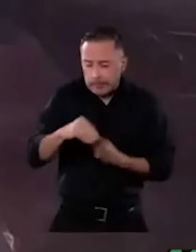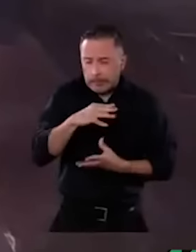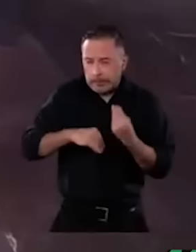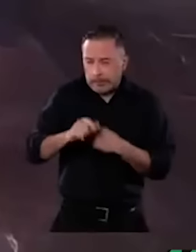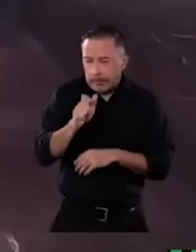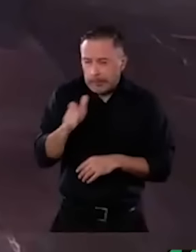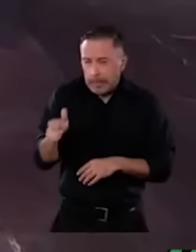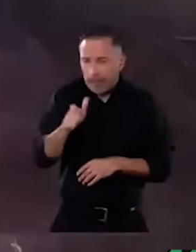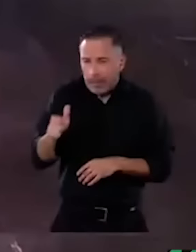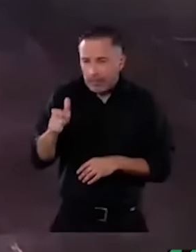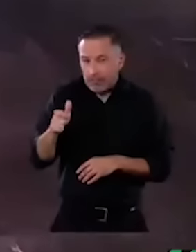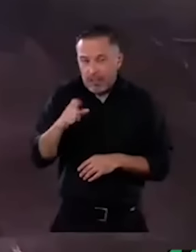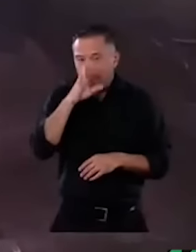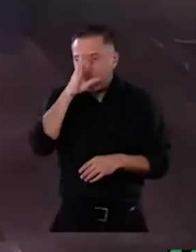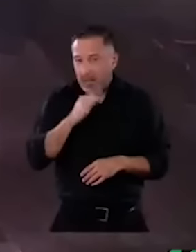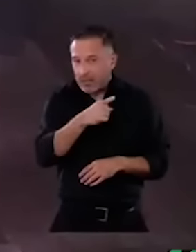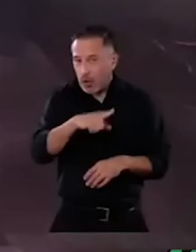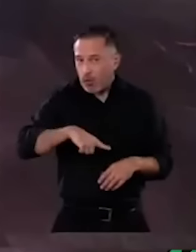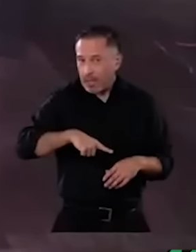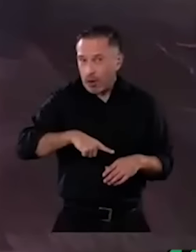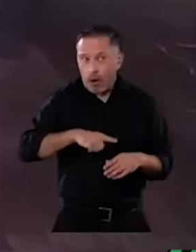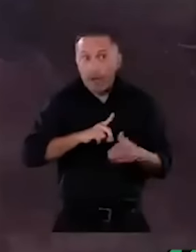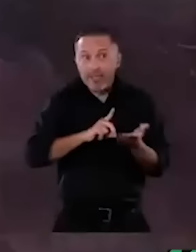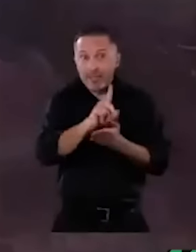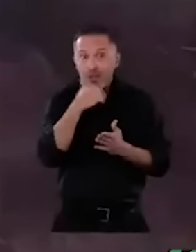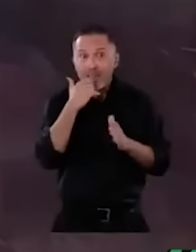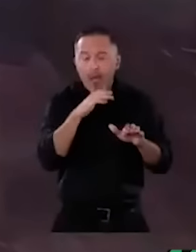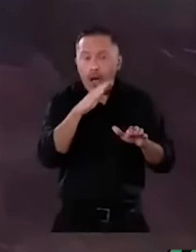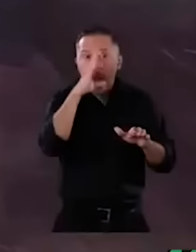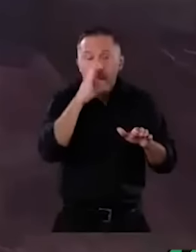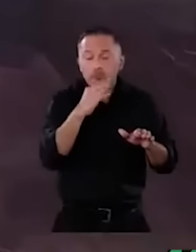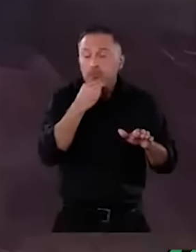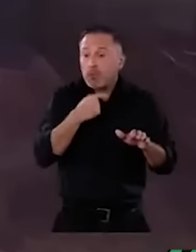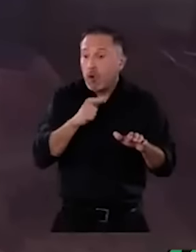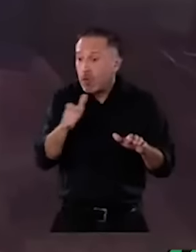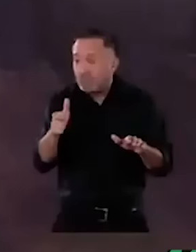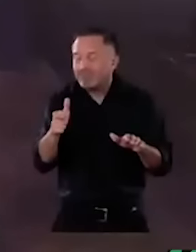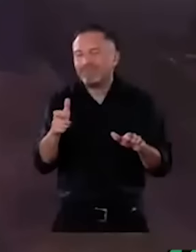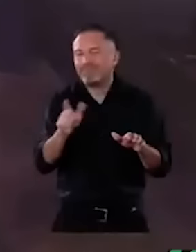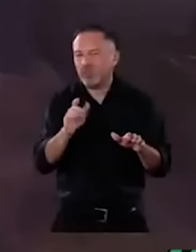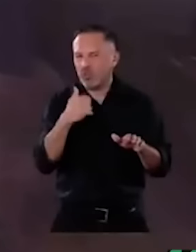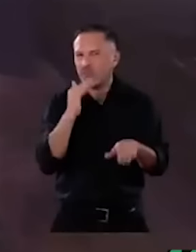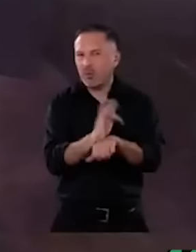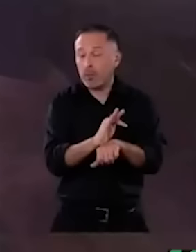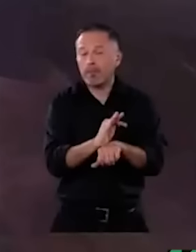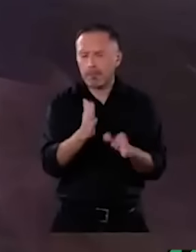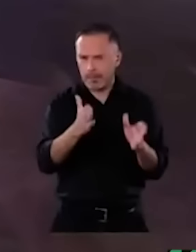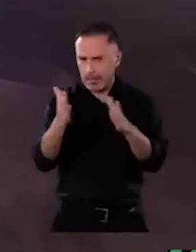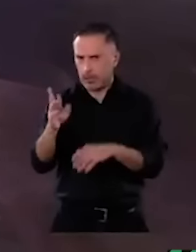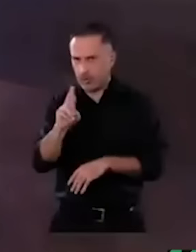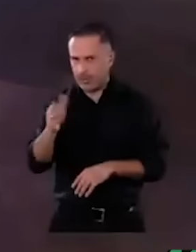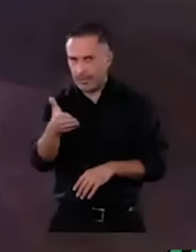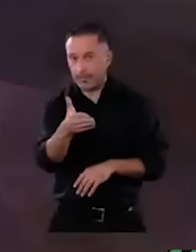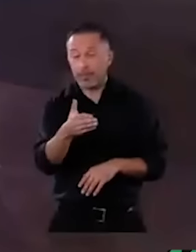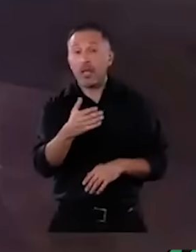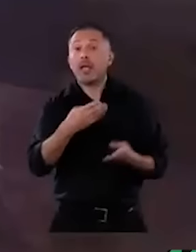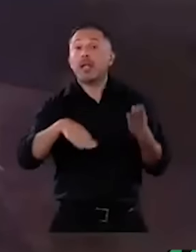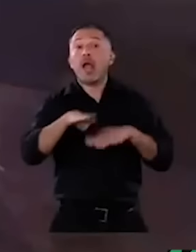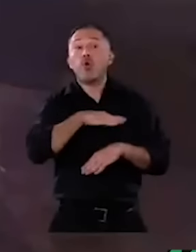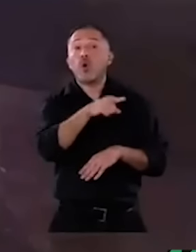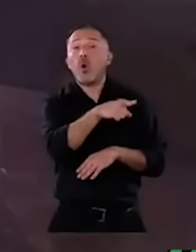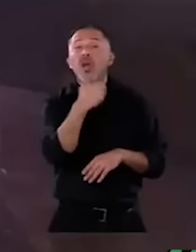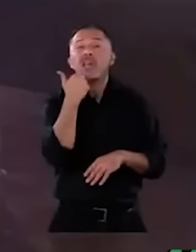ese derecho que el gobierno les ha negado. Adelante, Xochitl. Claudia te quiere, pero te quiere pobre. La única manera de